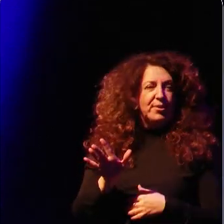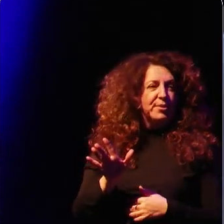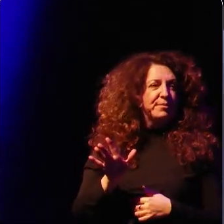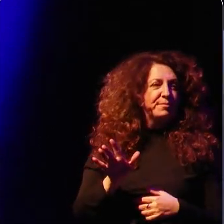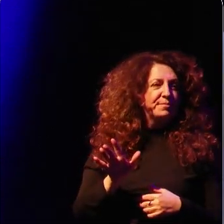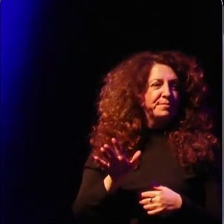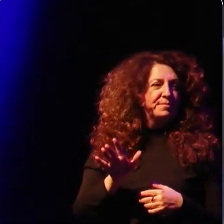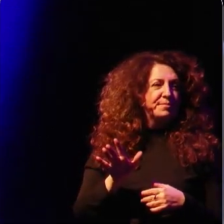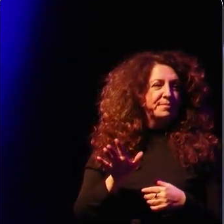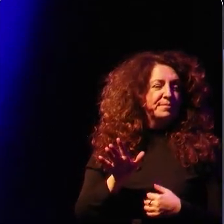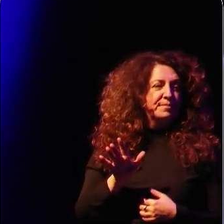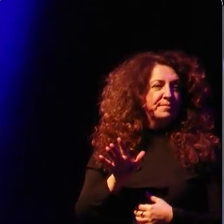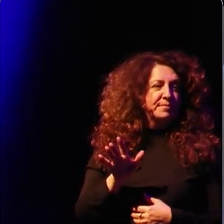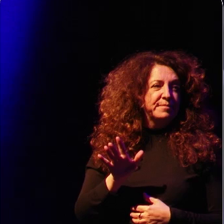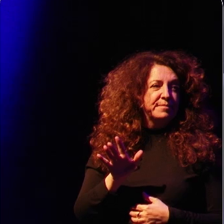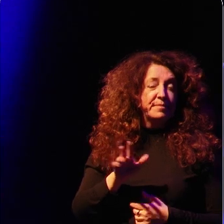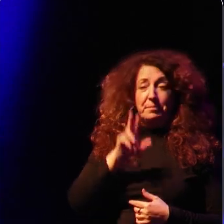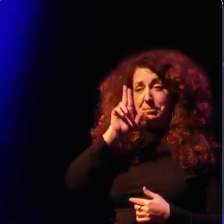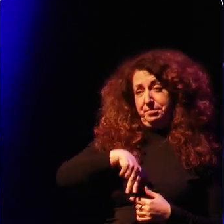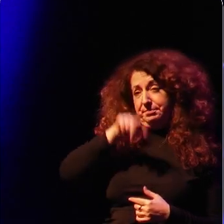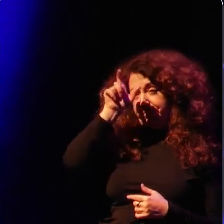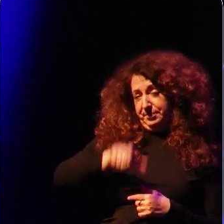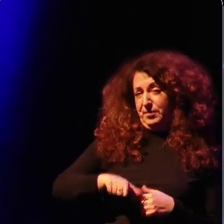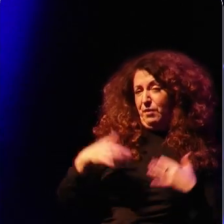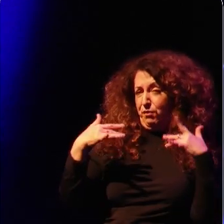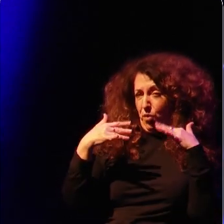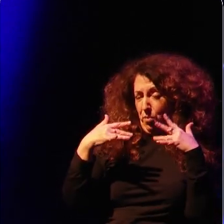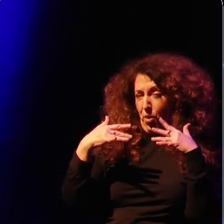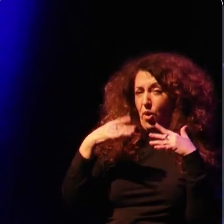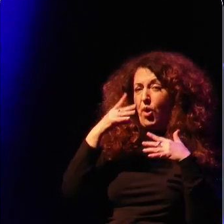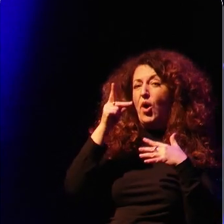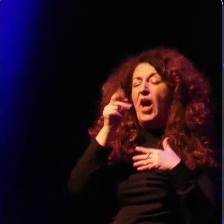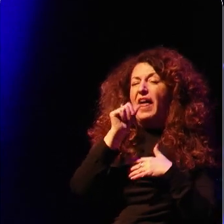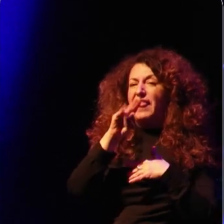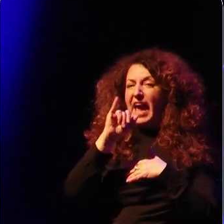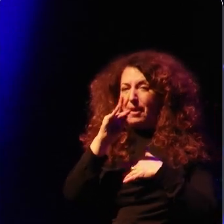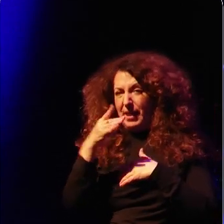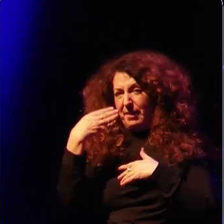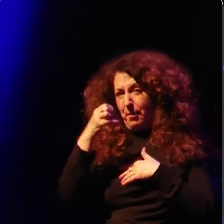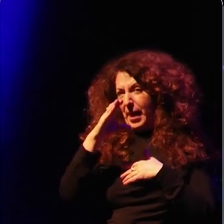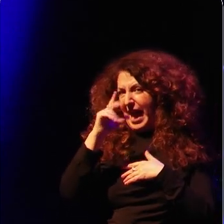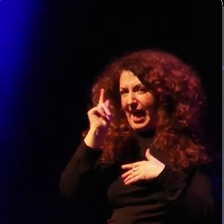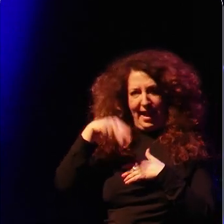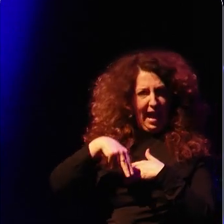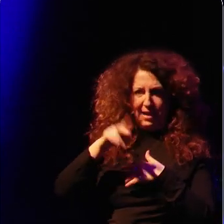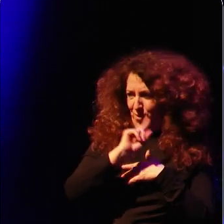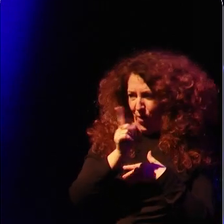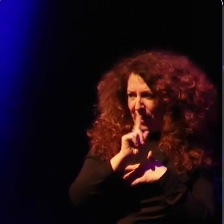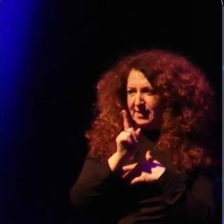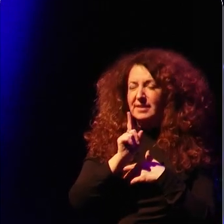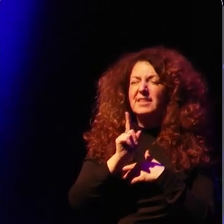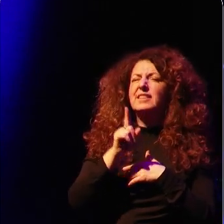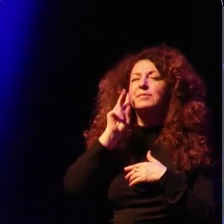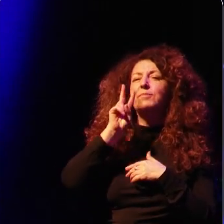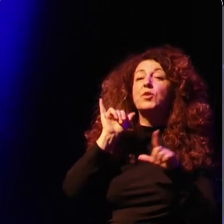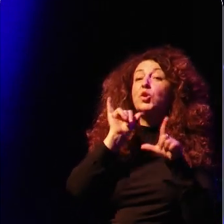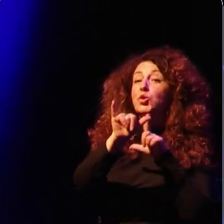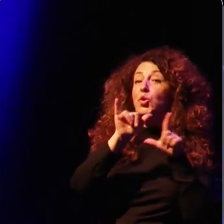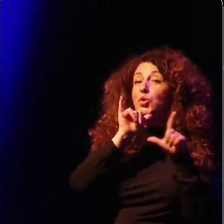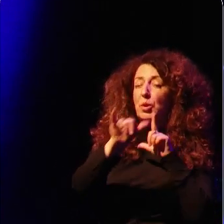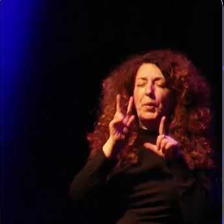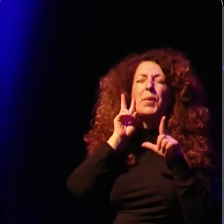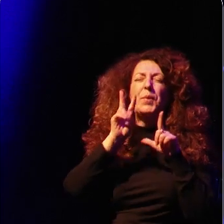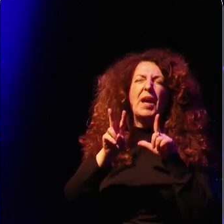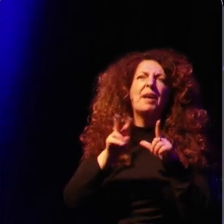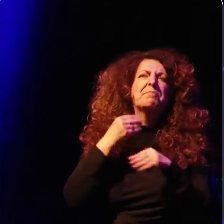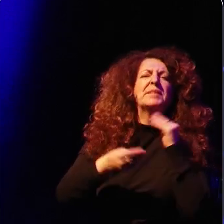no... que no es David Beckham el que está diciendo esto. Tenéis en YouTube, tenéis el cómo se hizo esto. En realidad